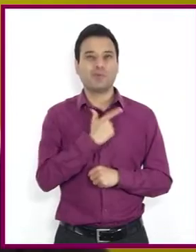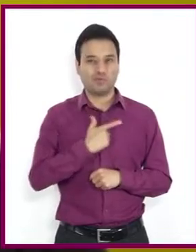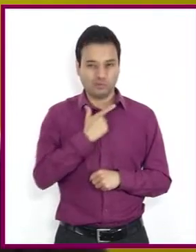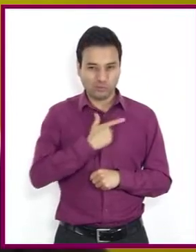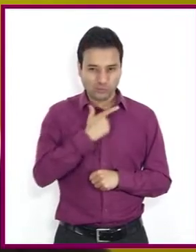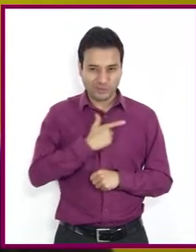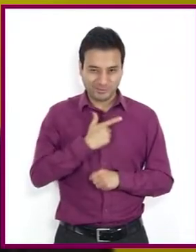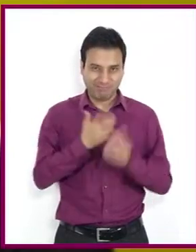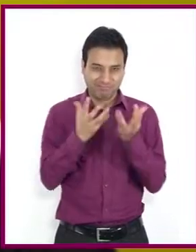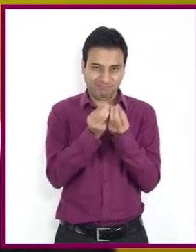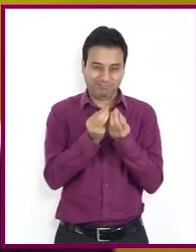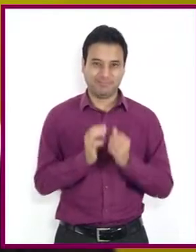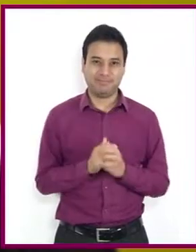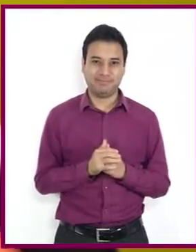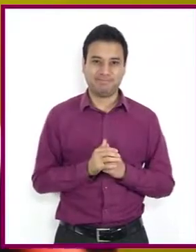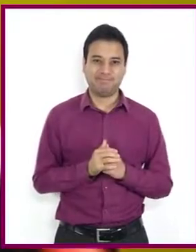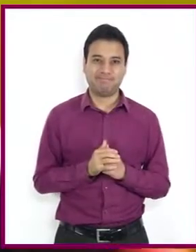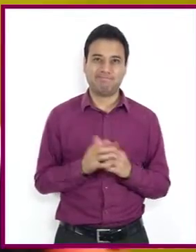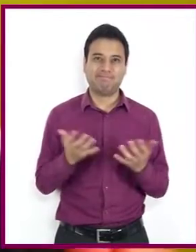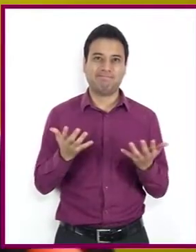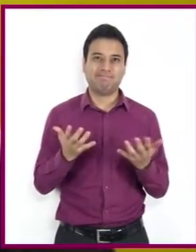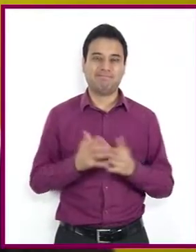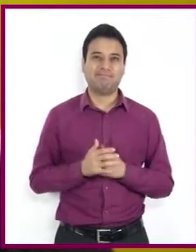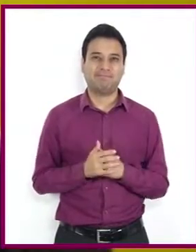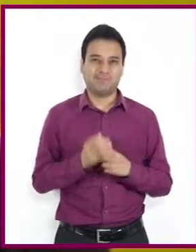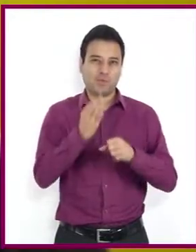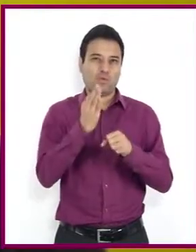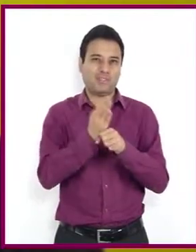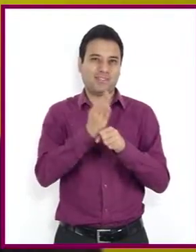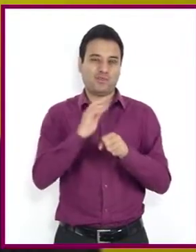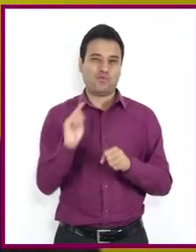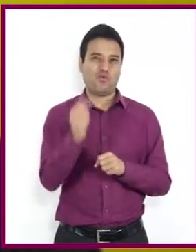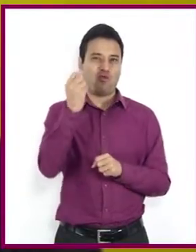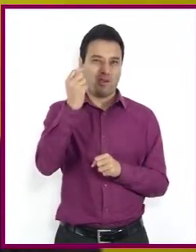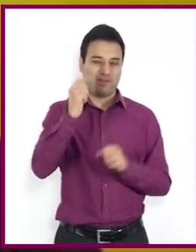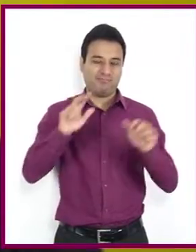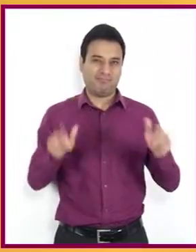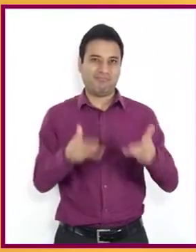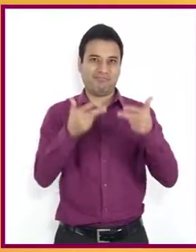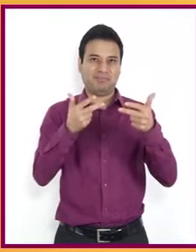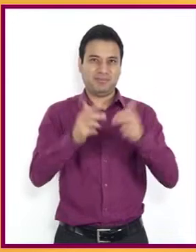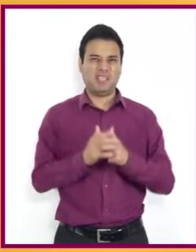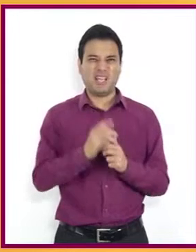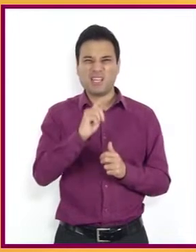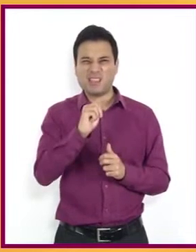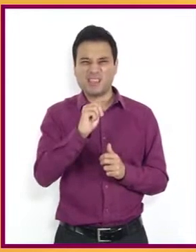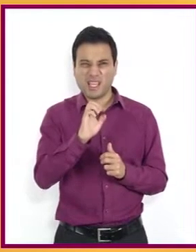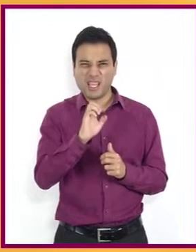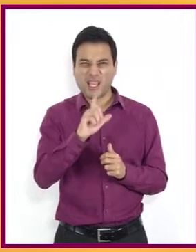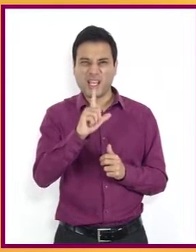hoy, a través de esta tecnología, como dice, telepática.